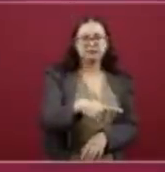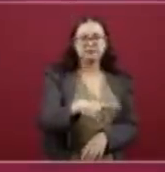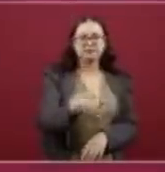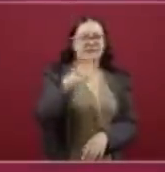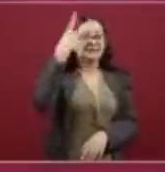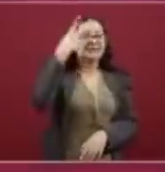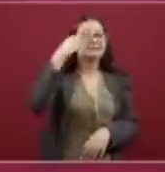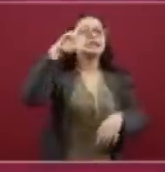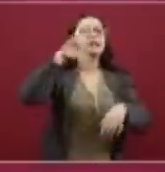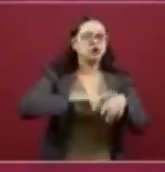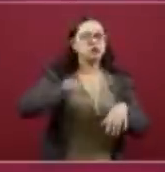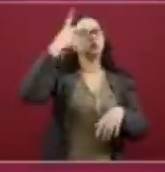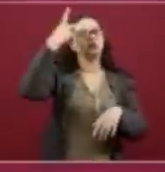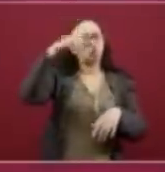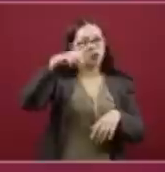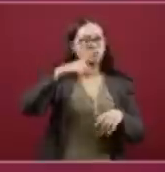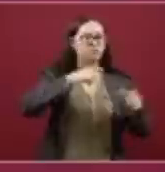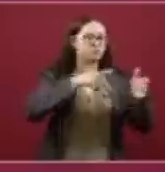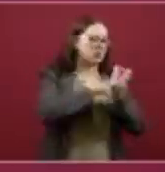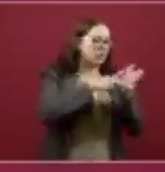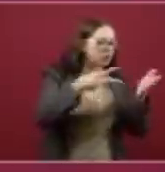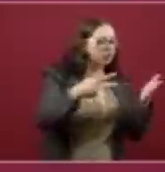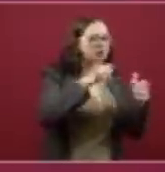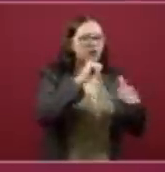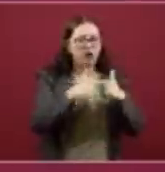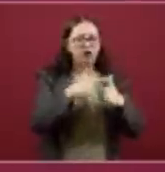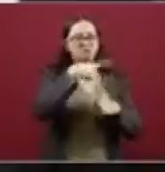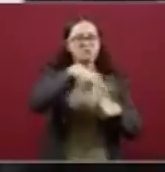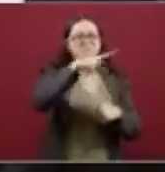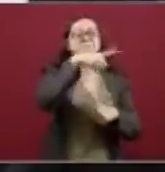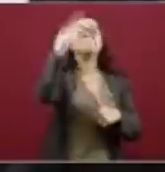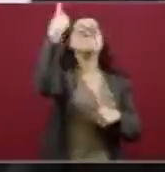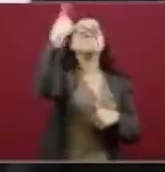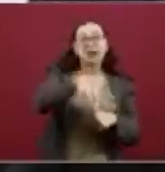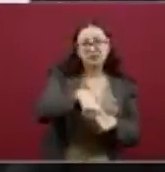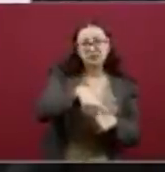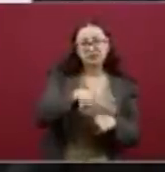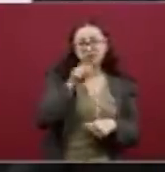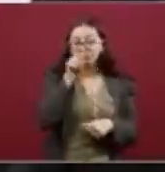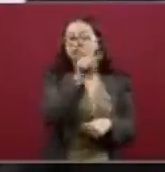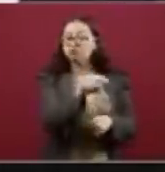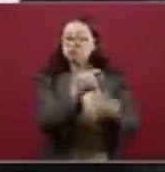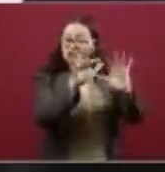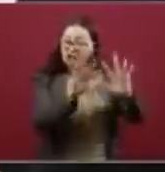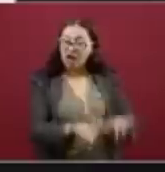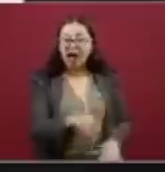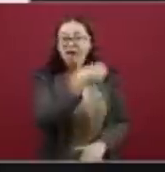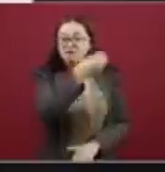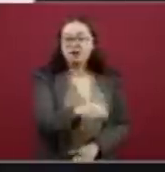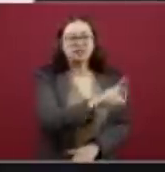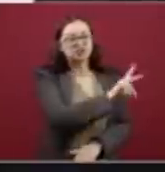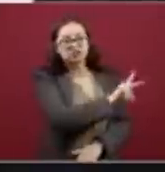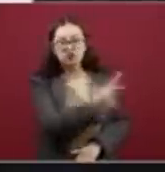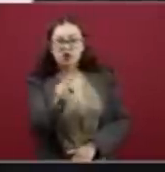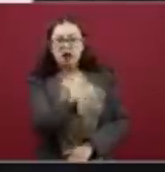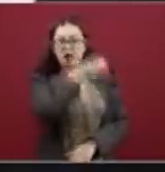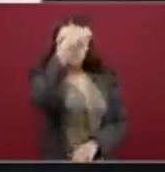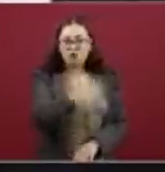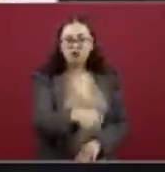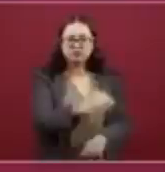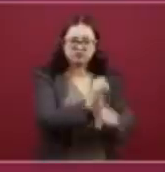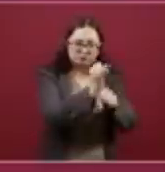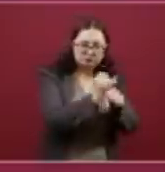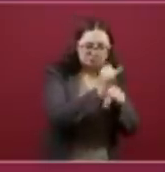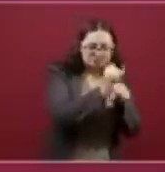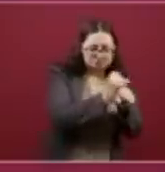director de un dueño, de un periódico, una consigna a todos, pues